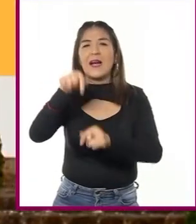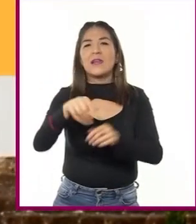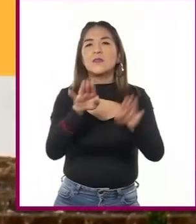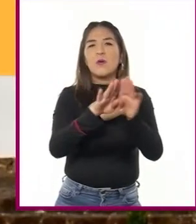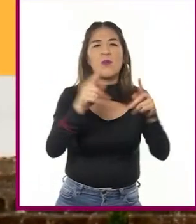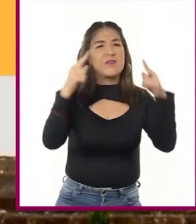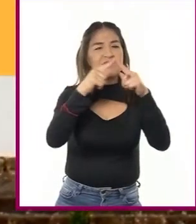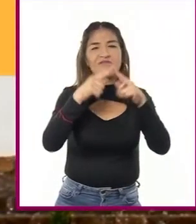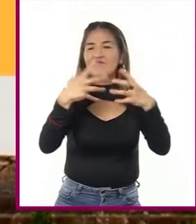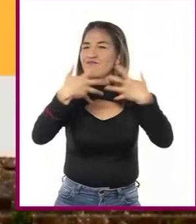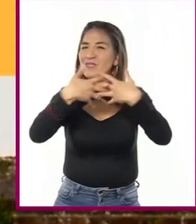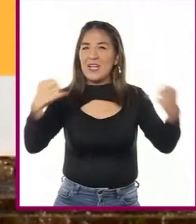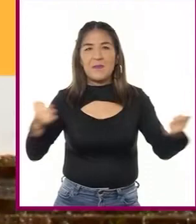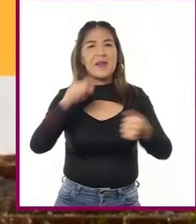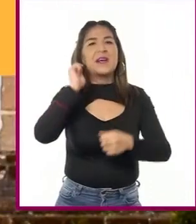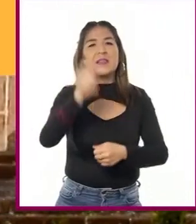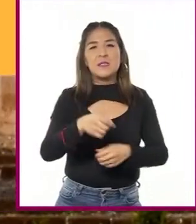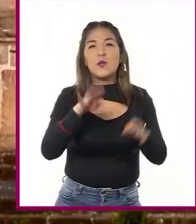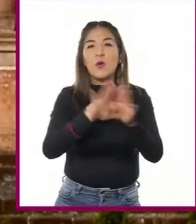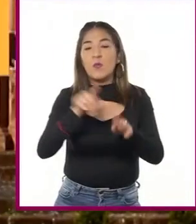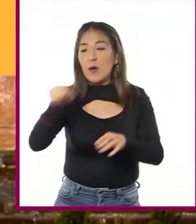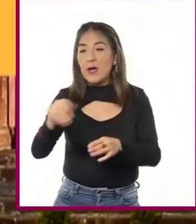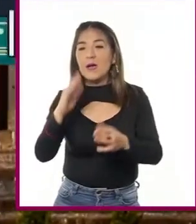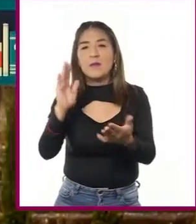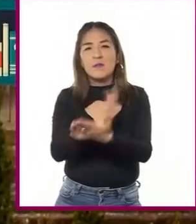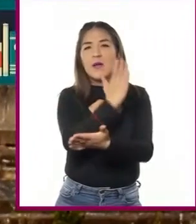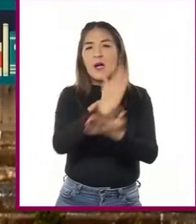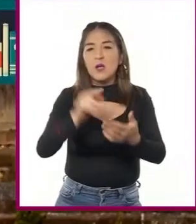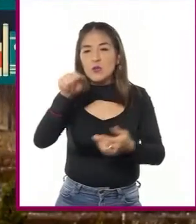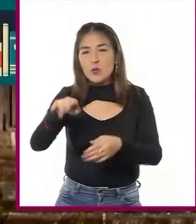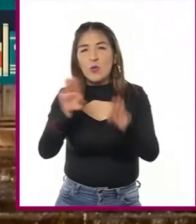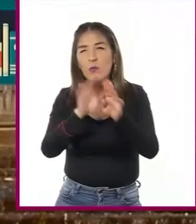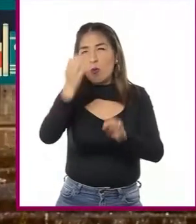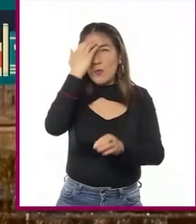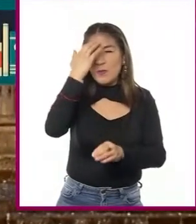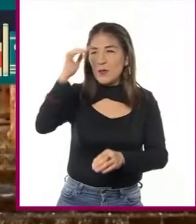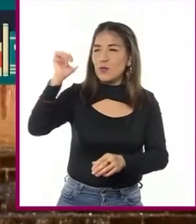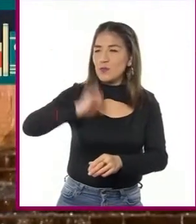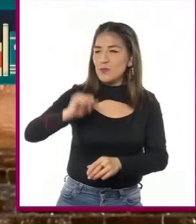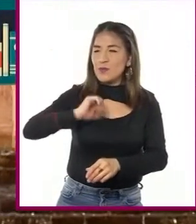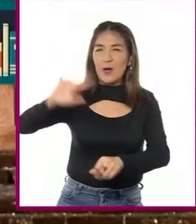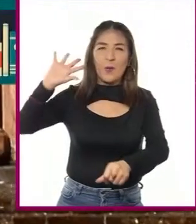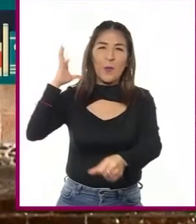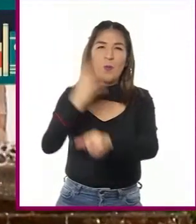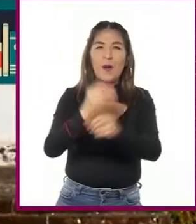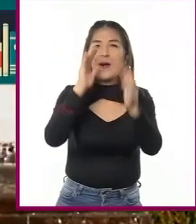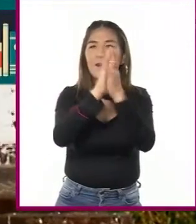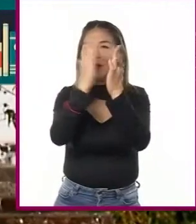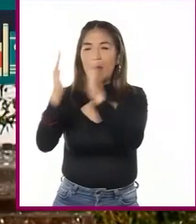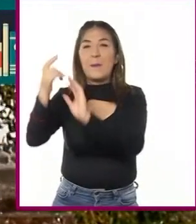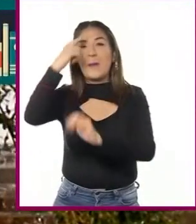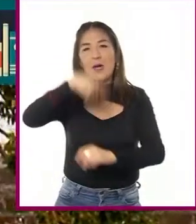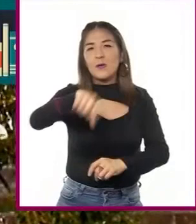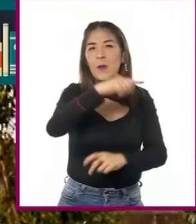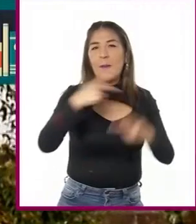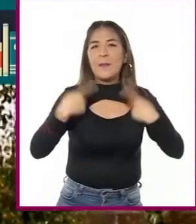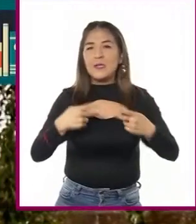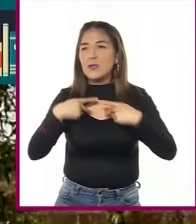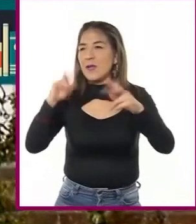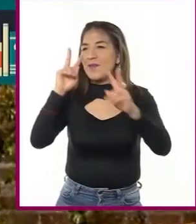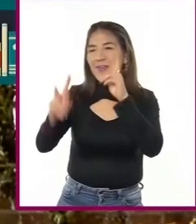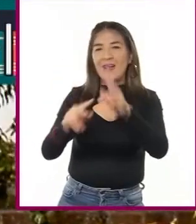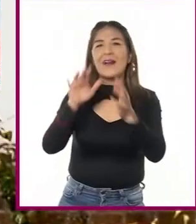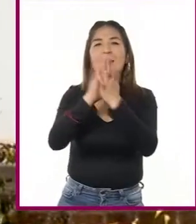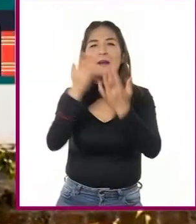Se crearon con el objetivo de reunir todo el conocimiento social de su tiempo y ponerlo a la disposición de los eruditos, como la